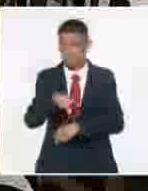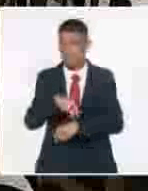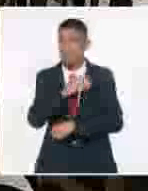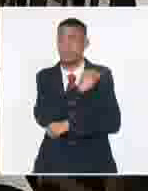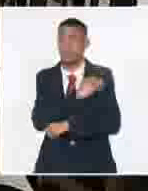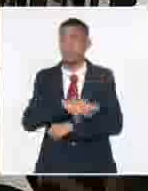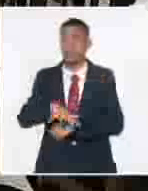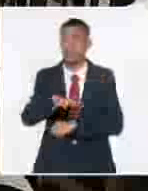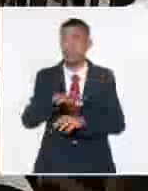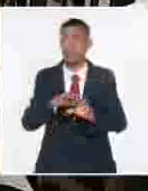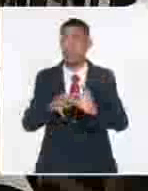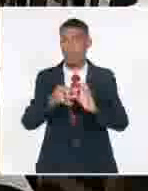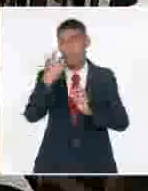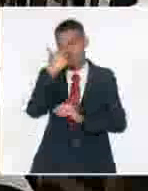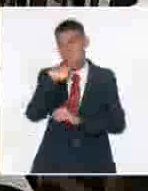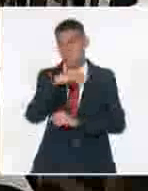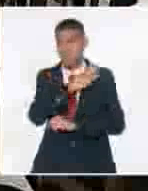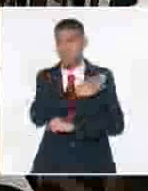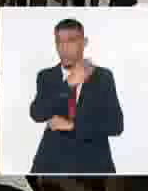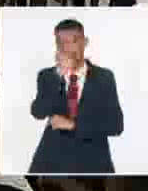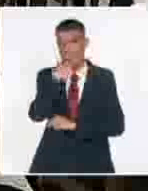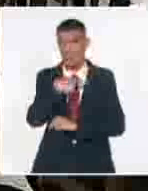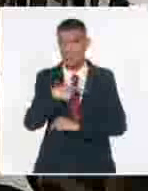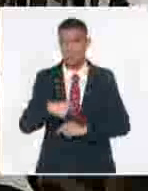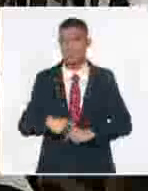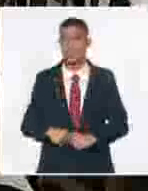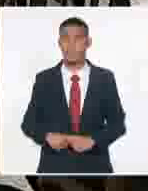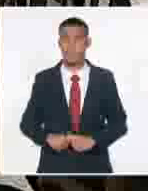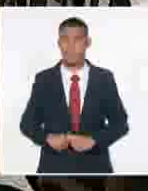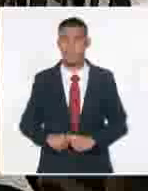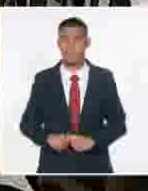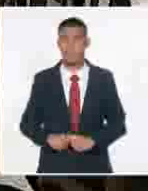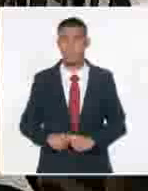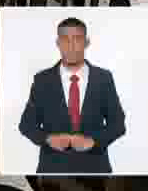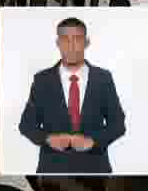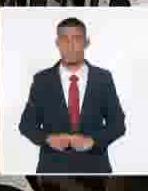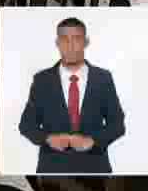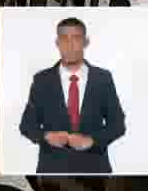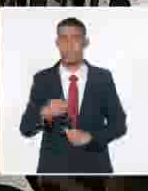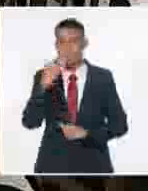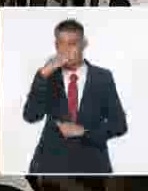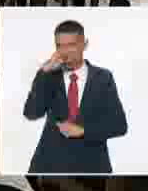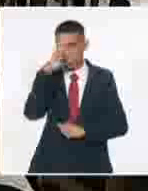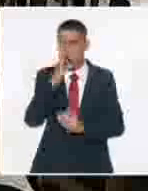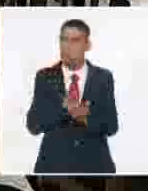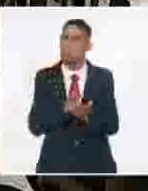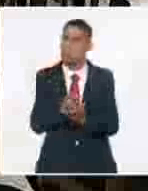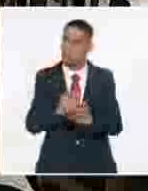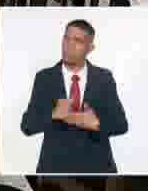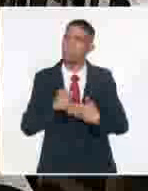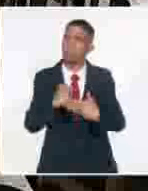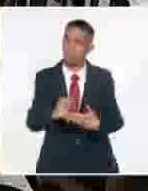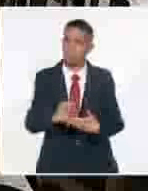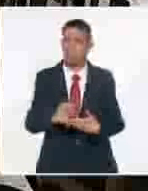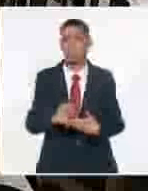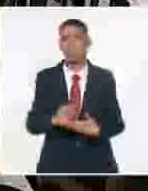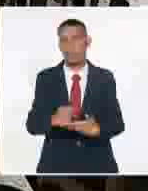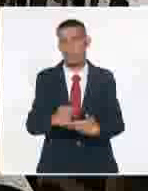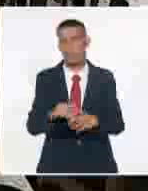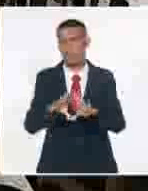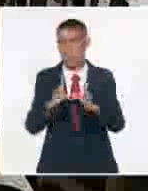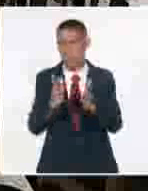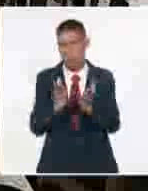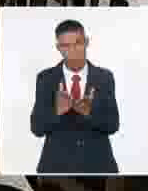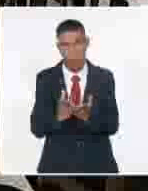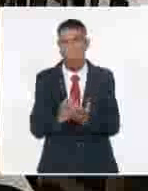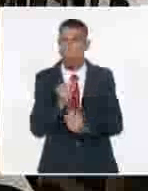se detenga la escalada de violencia. Cuba apoyará y contribuirá en todo lo que esté a